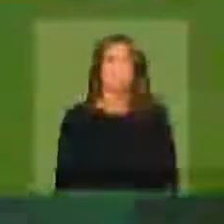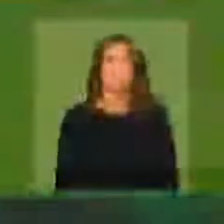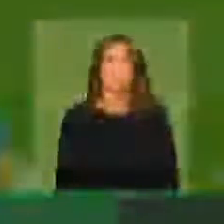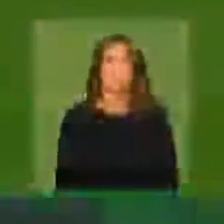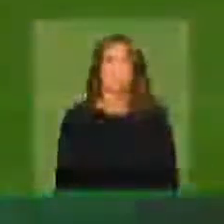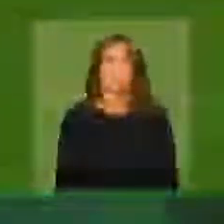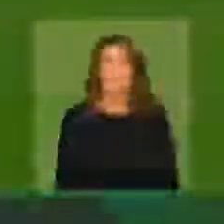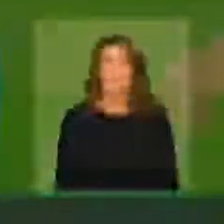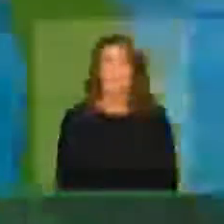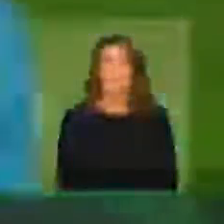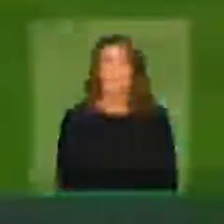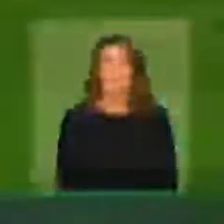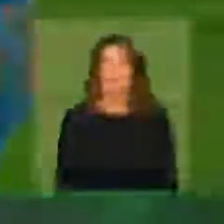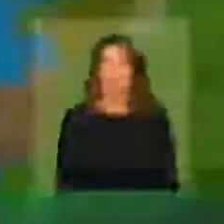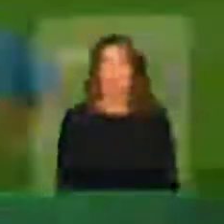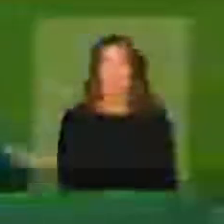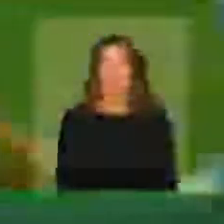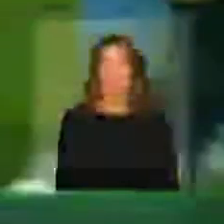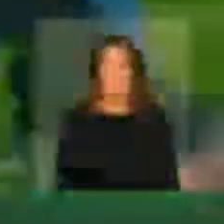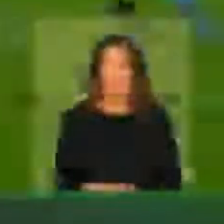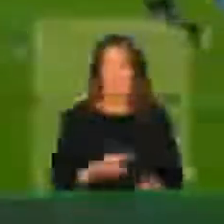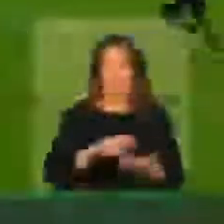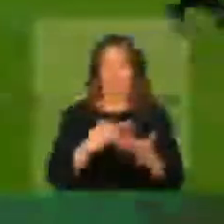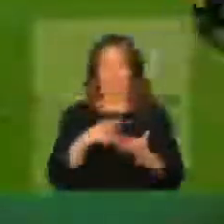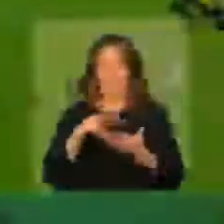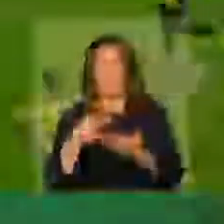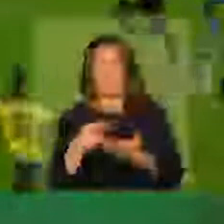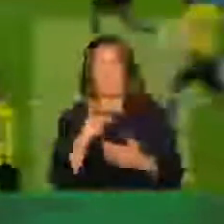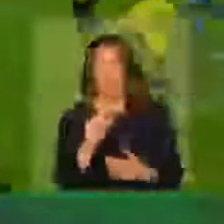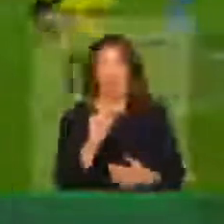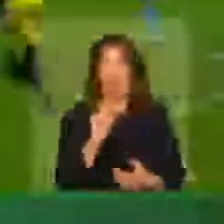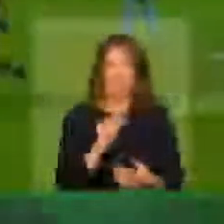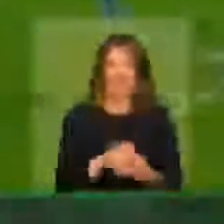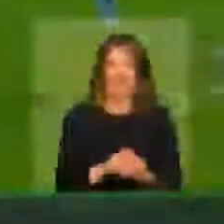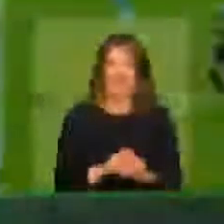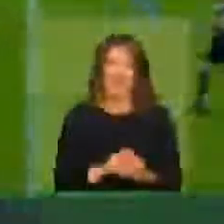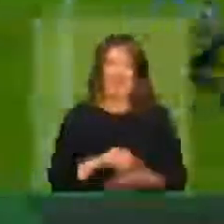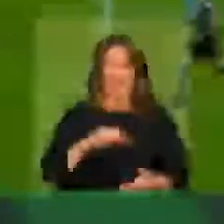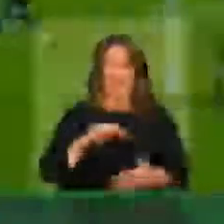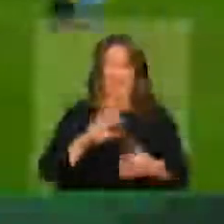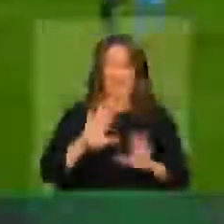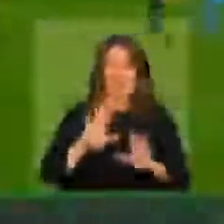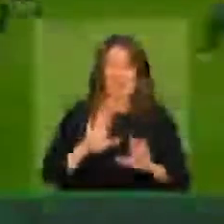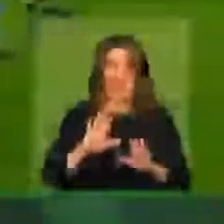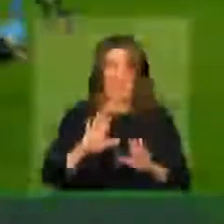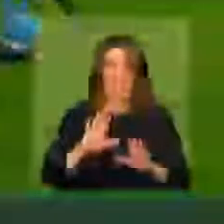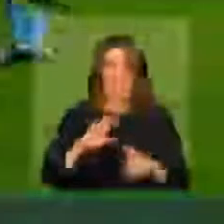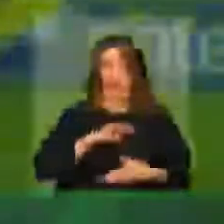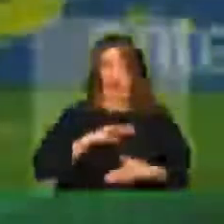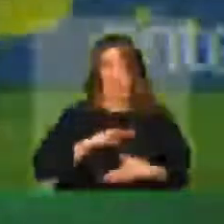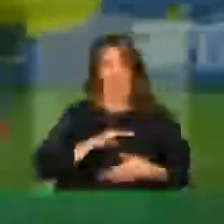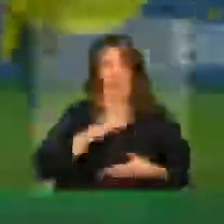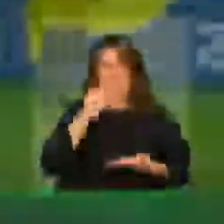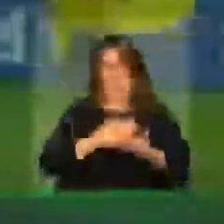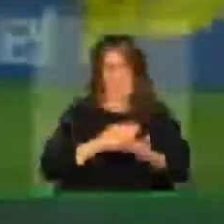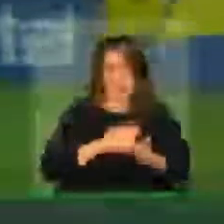Carlos Rodríguez que se barre. Allende queda revolcándose del dolor. Hay una atajada fenomenal de Dawson cuando el partido se terminaba. Y